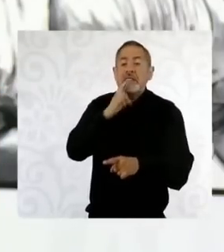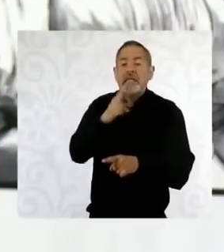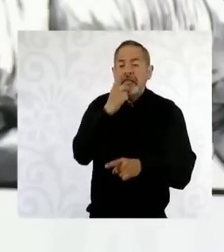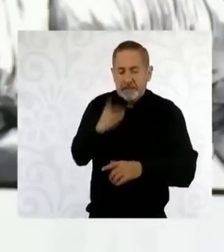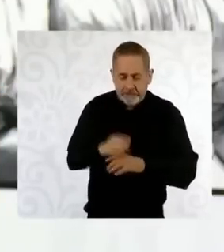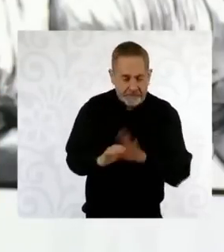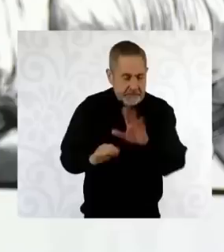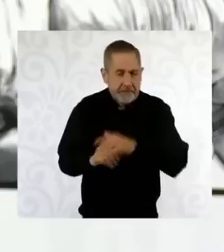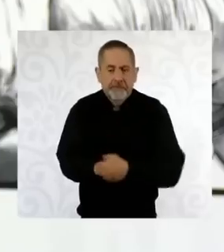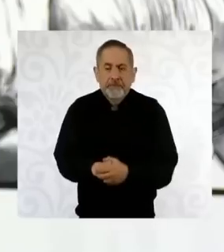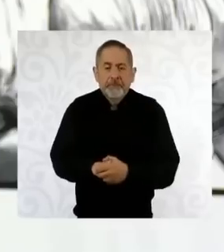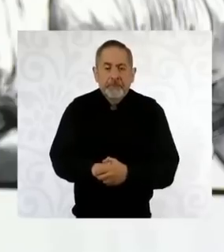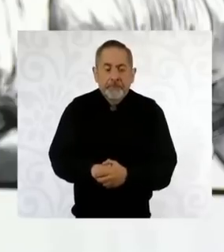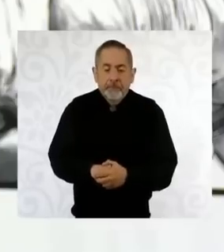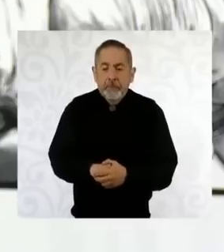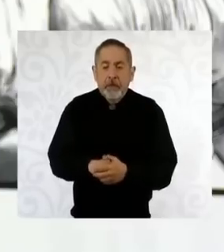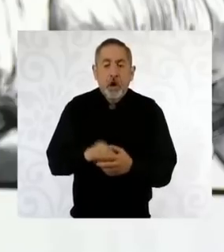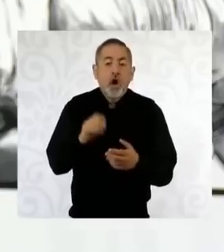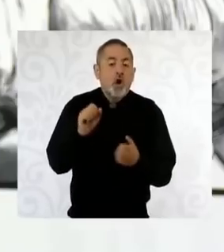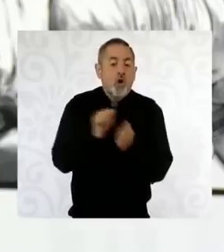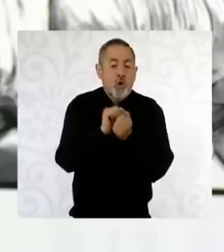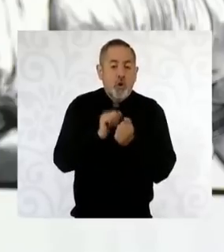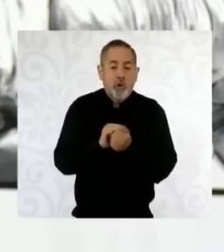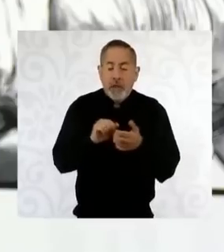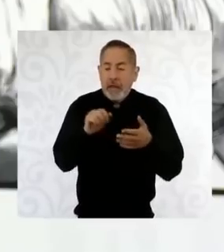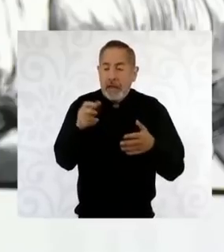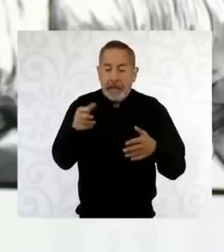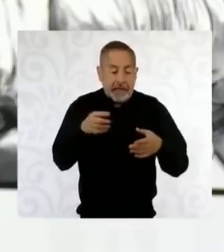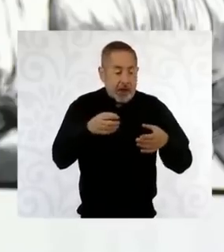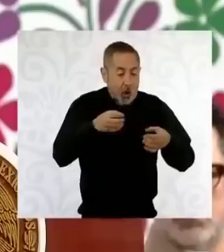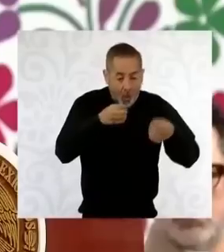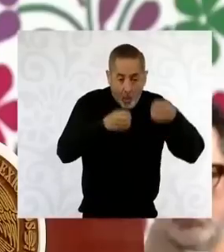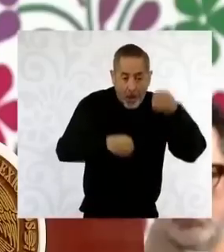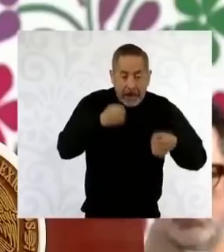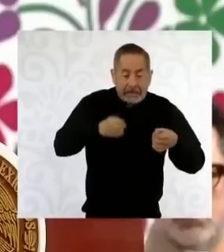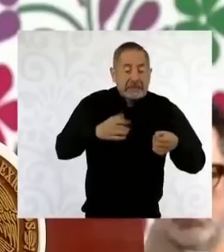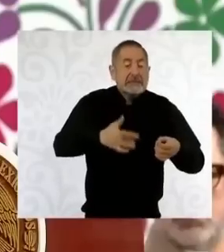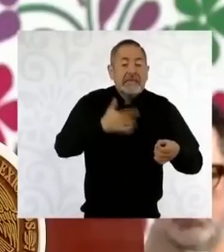la prisión preventiva justificada depende del juez